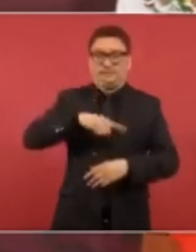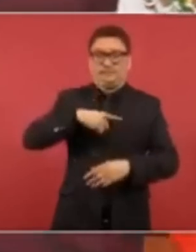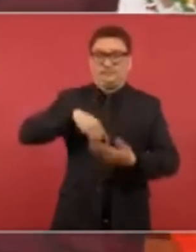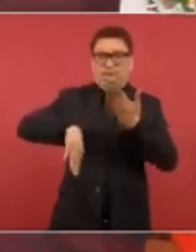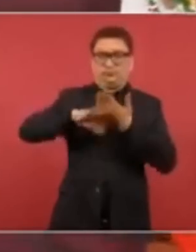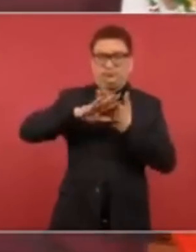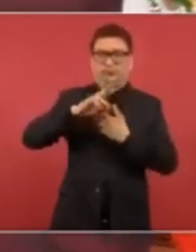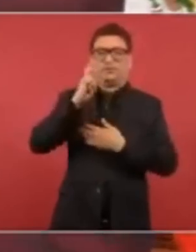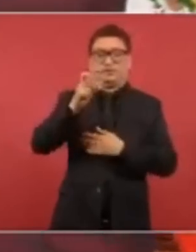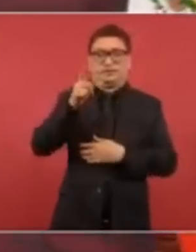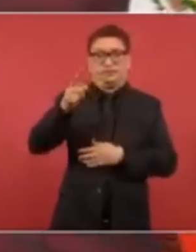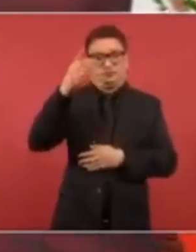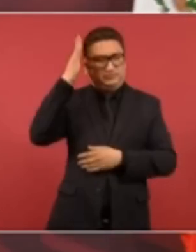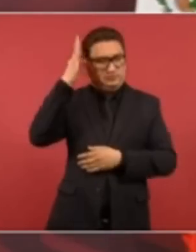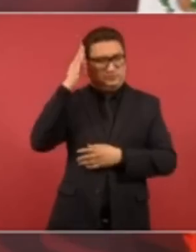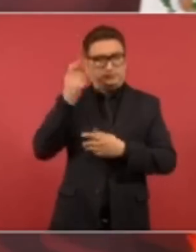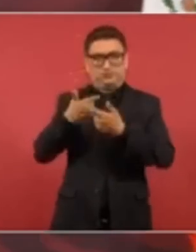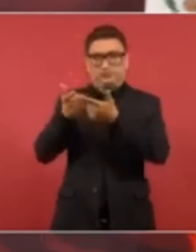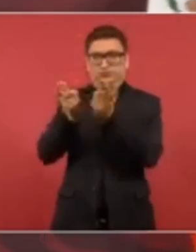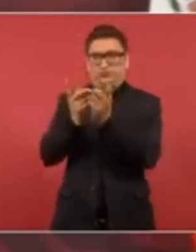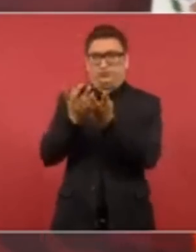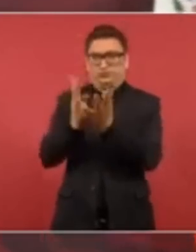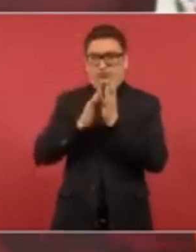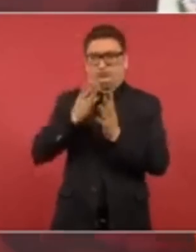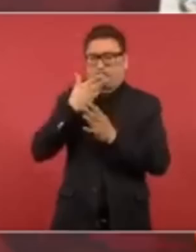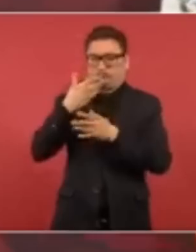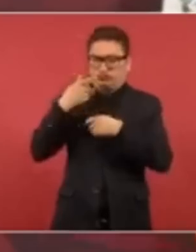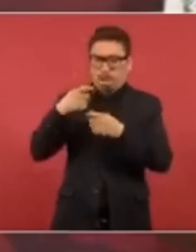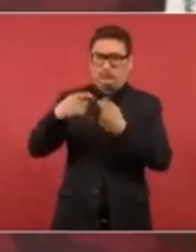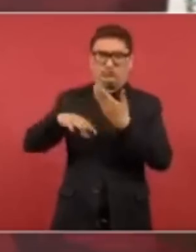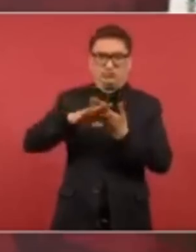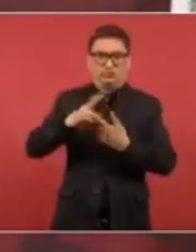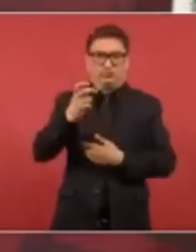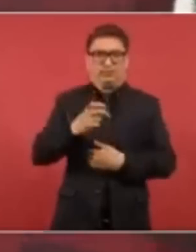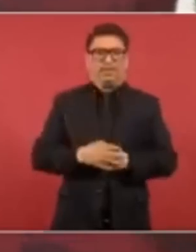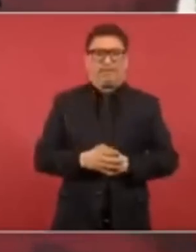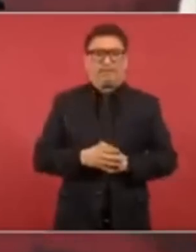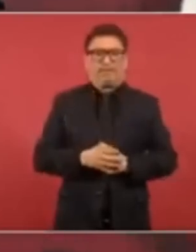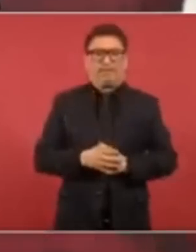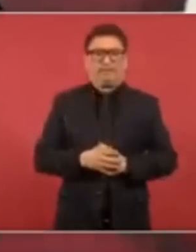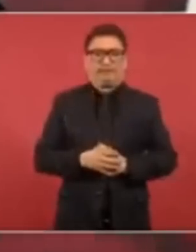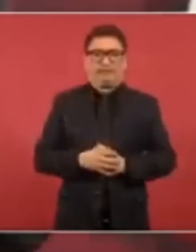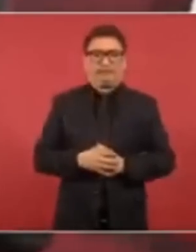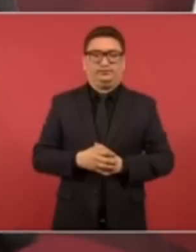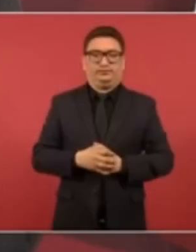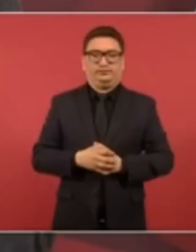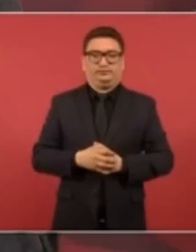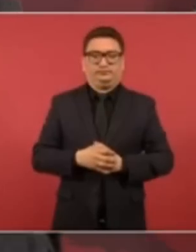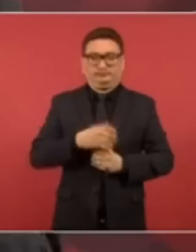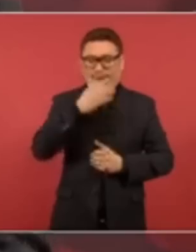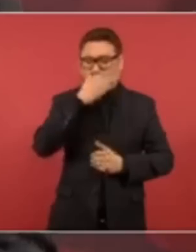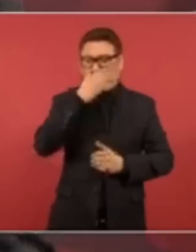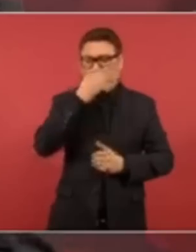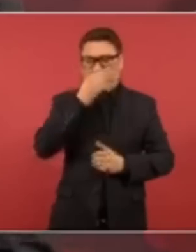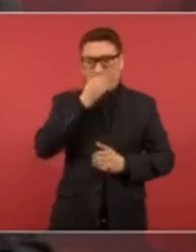políticos, por empresarios que hoy están en contra de este gobierno porque pagan impuestos, por chayoteros porque hoy ya no hay